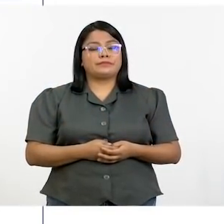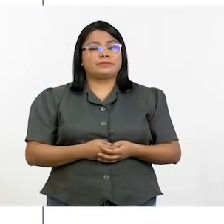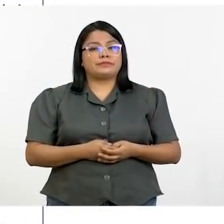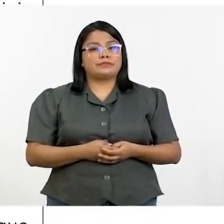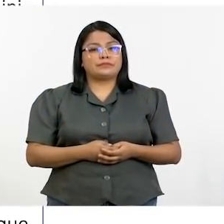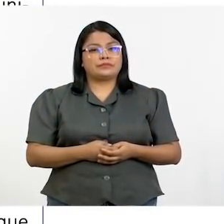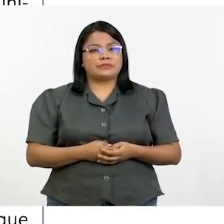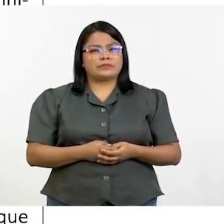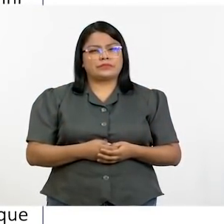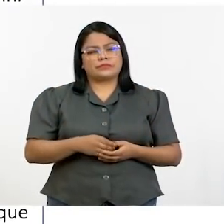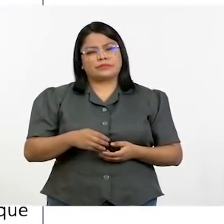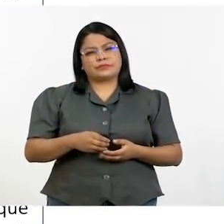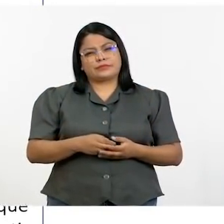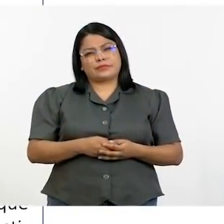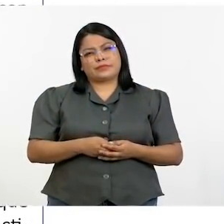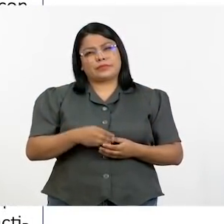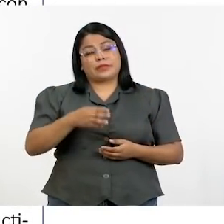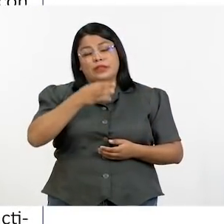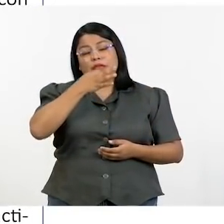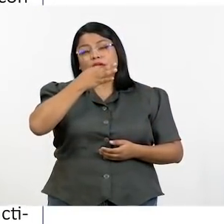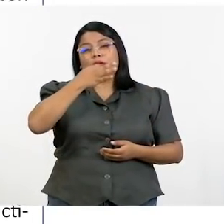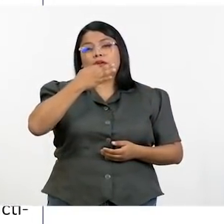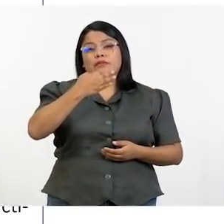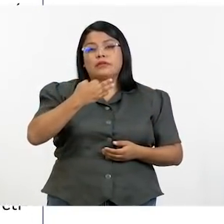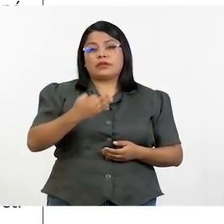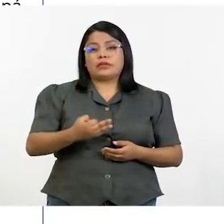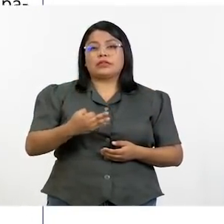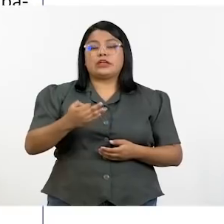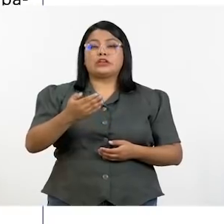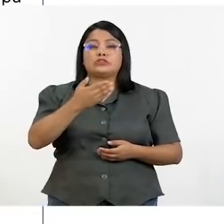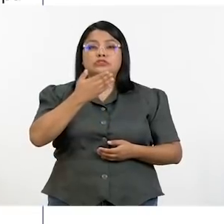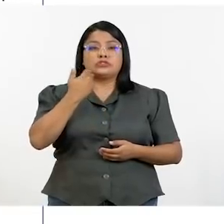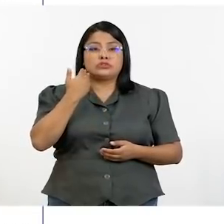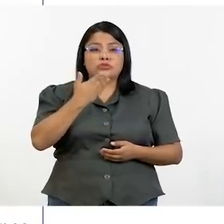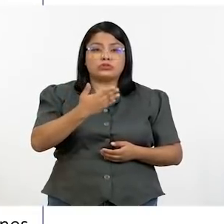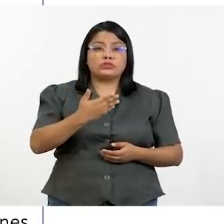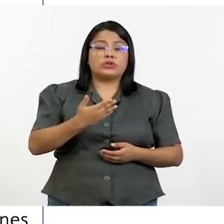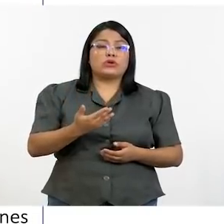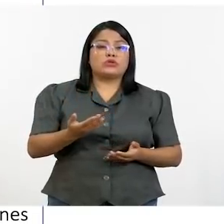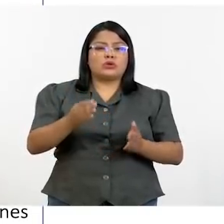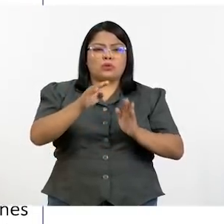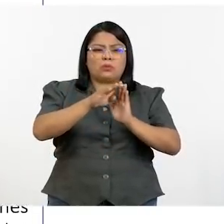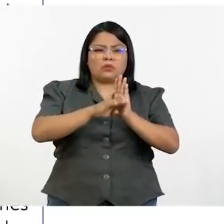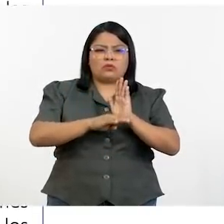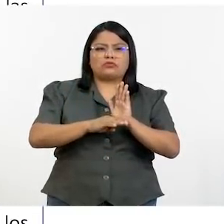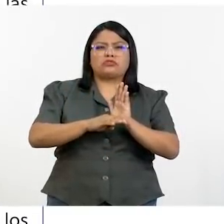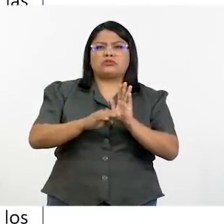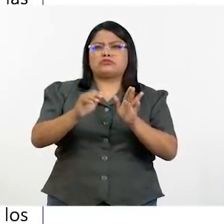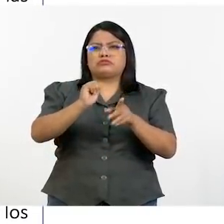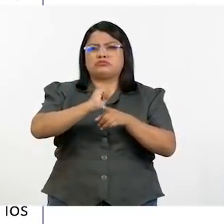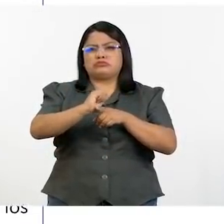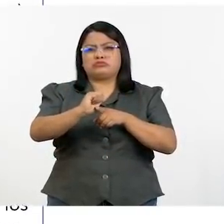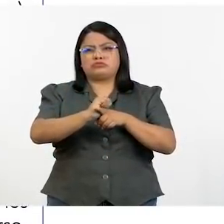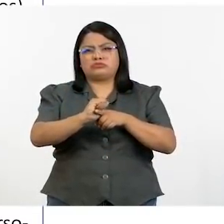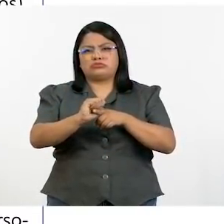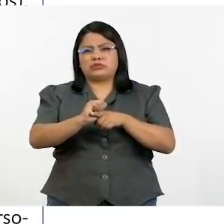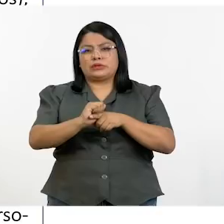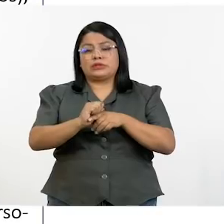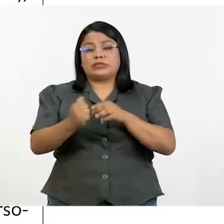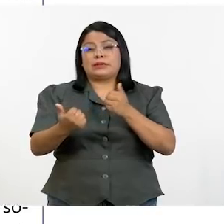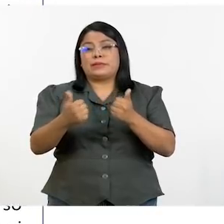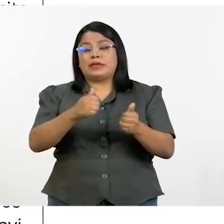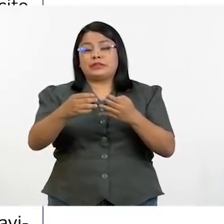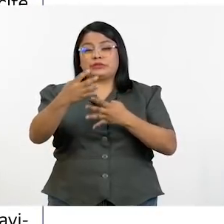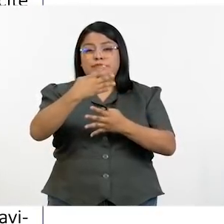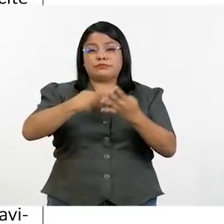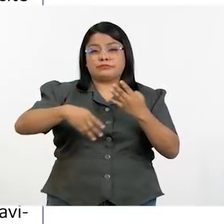bastante bueno el punto que usted menciona, que realmente las orientaciones funcionan como una guía pragmática que se adapta al